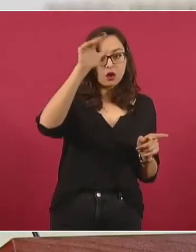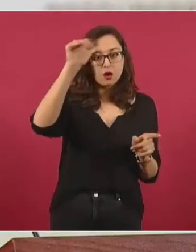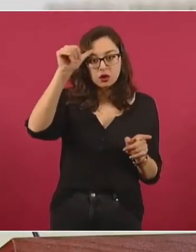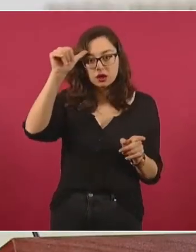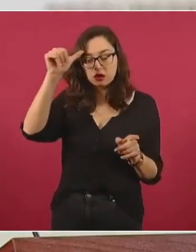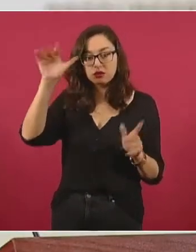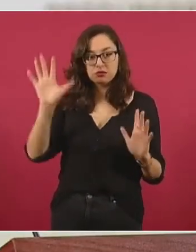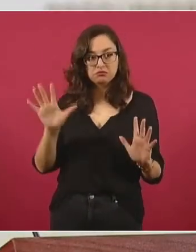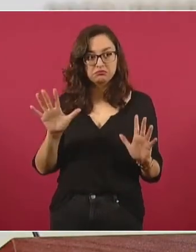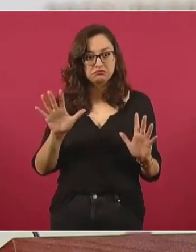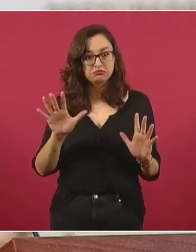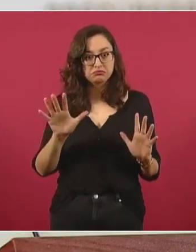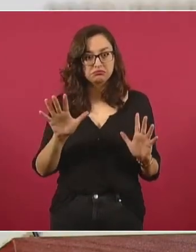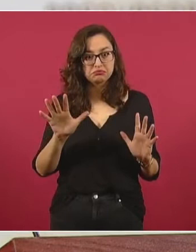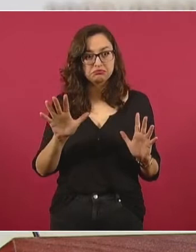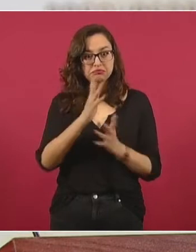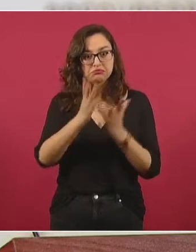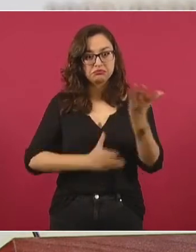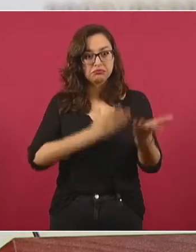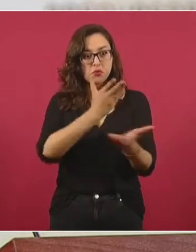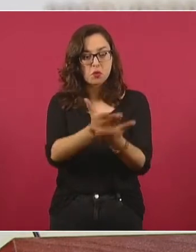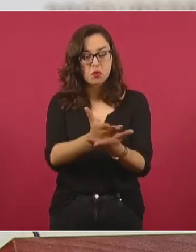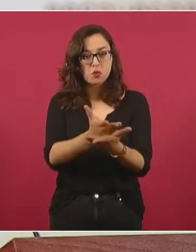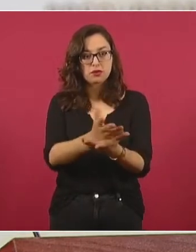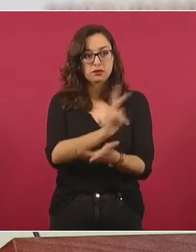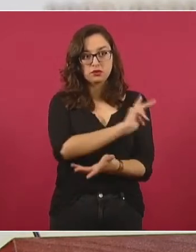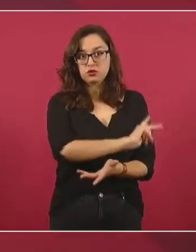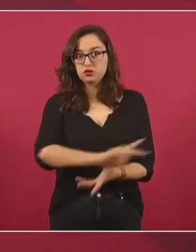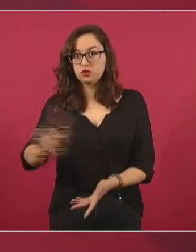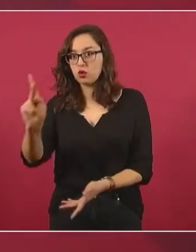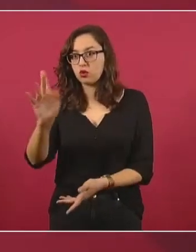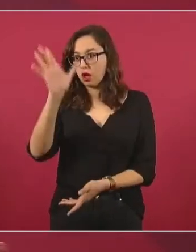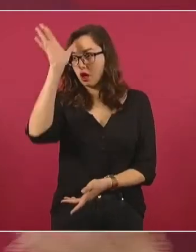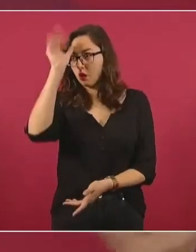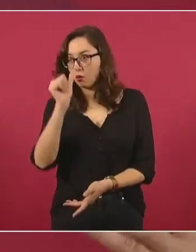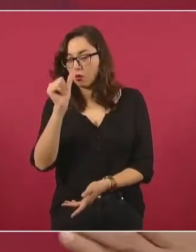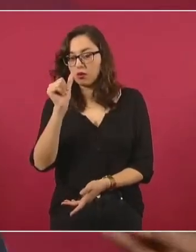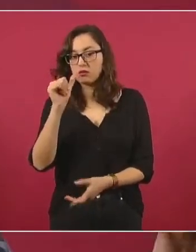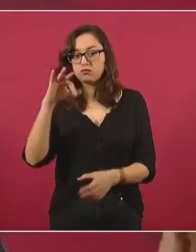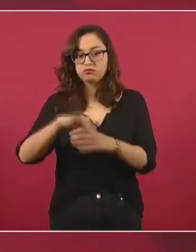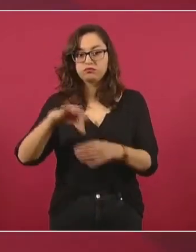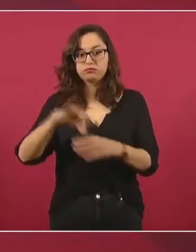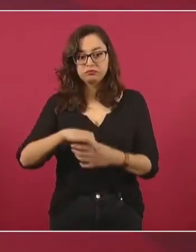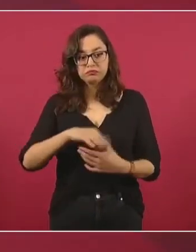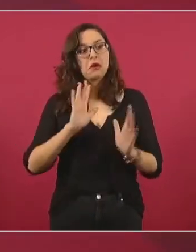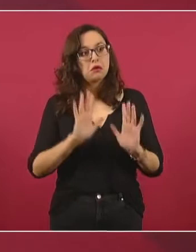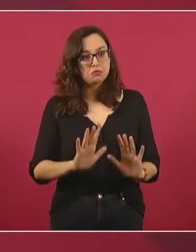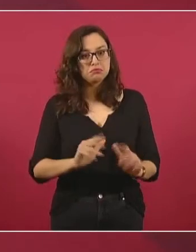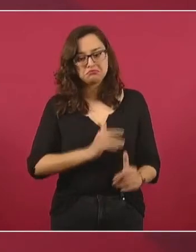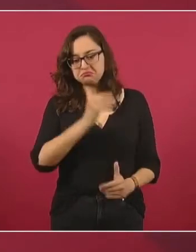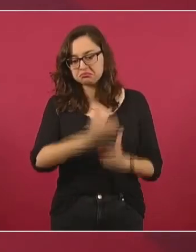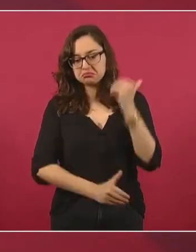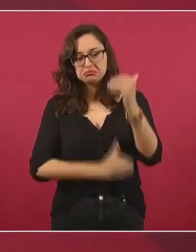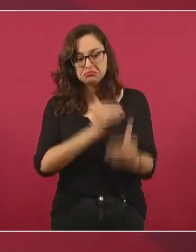a una propuesta de este tipo, se puede avanzar.